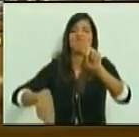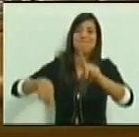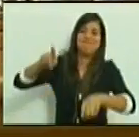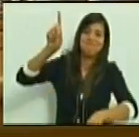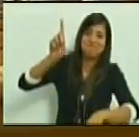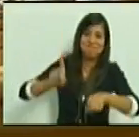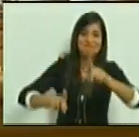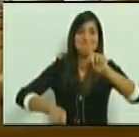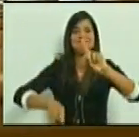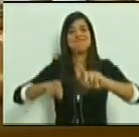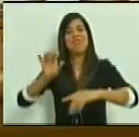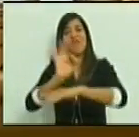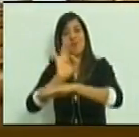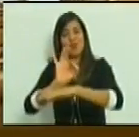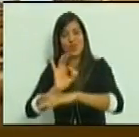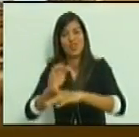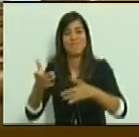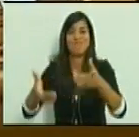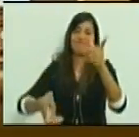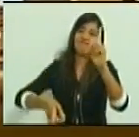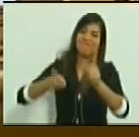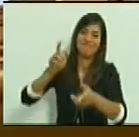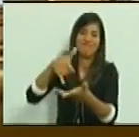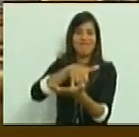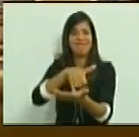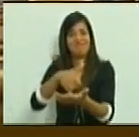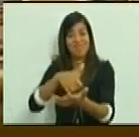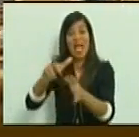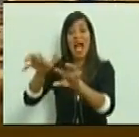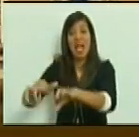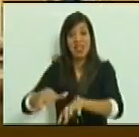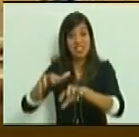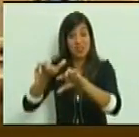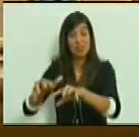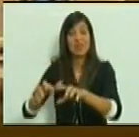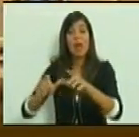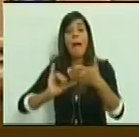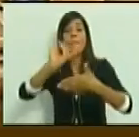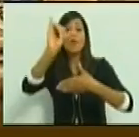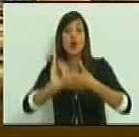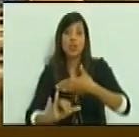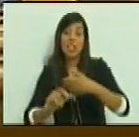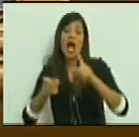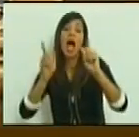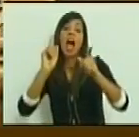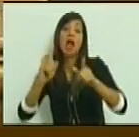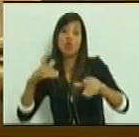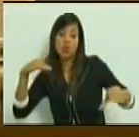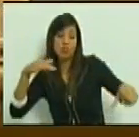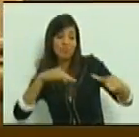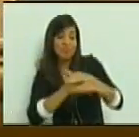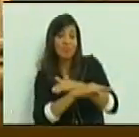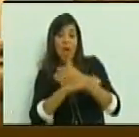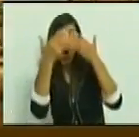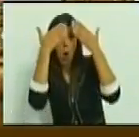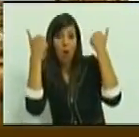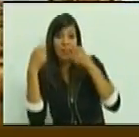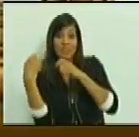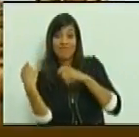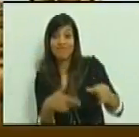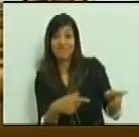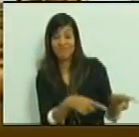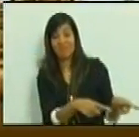nulamente, algunos reposando incluso en cajas por allí, esperando inversión para llevarlo